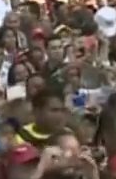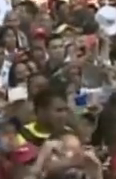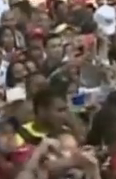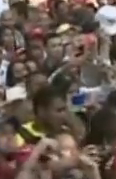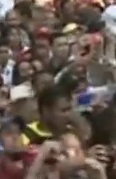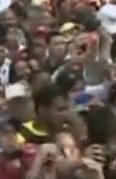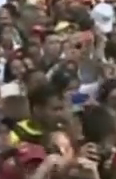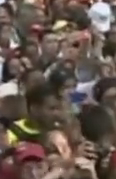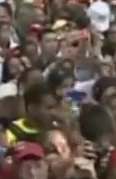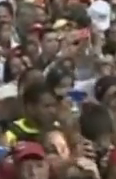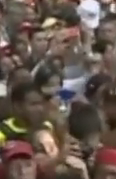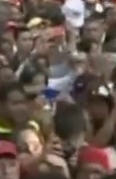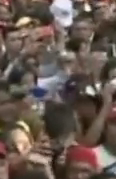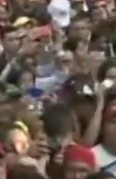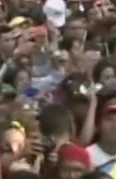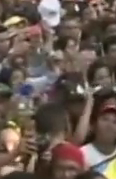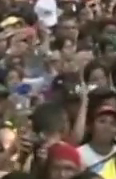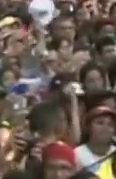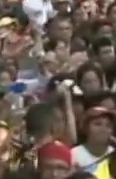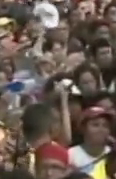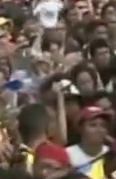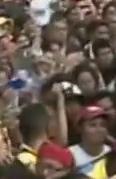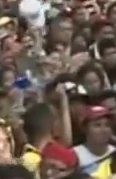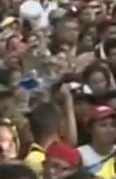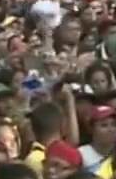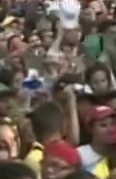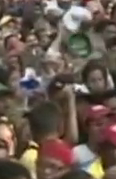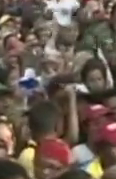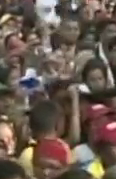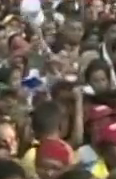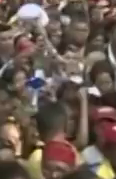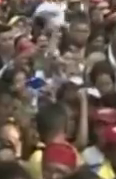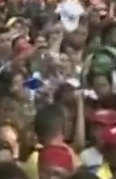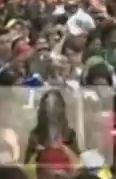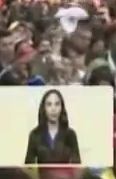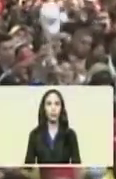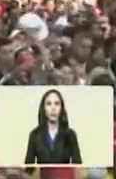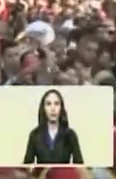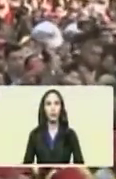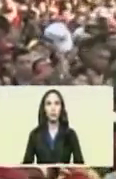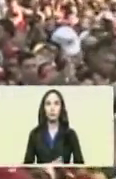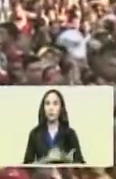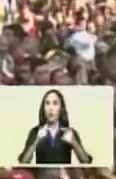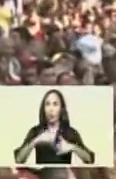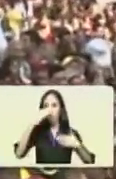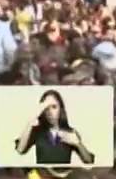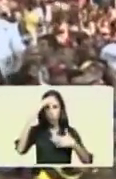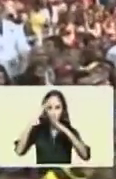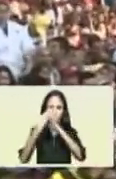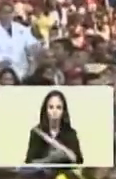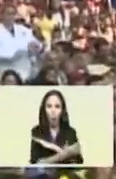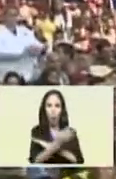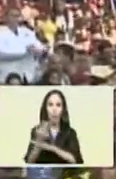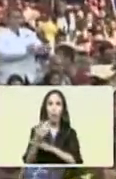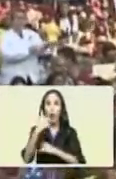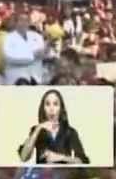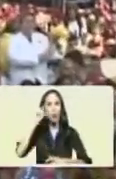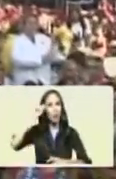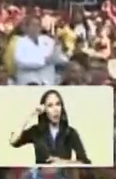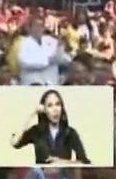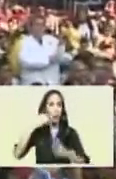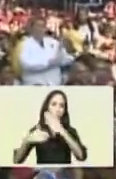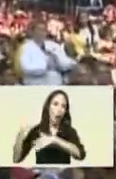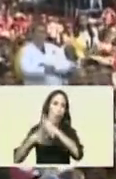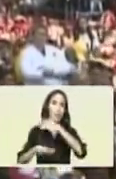américa del alba a todo el pueblo de venezuela hoy cuando recordamos cinco años de la